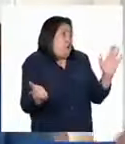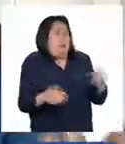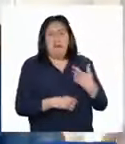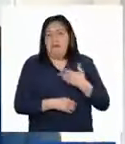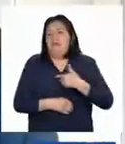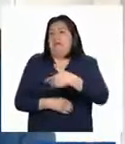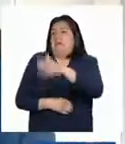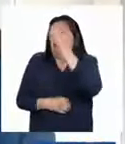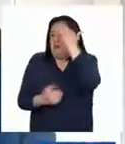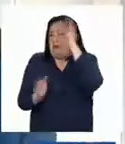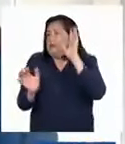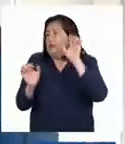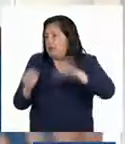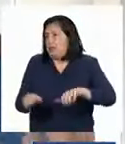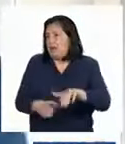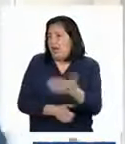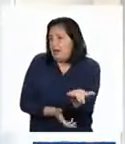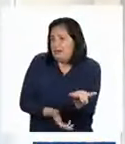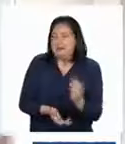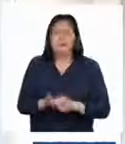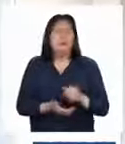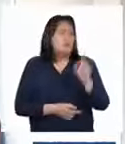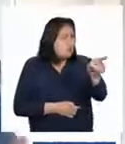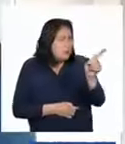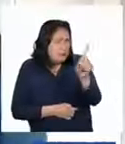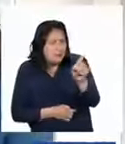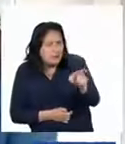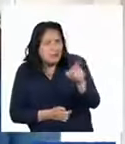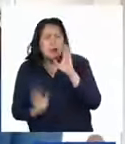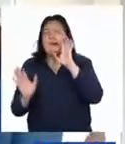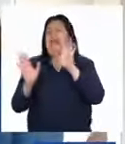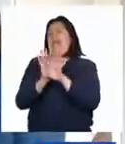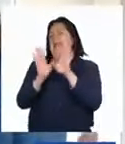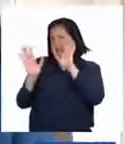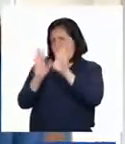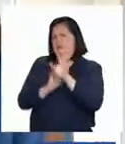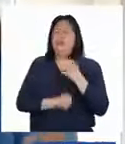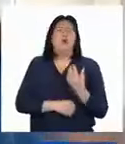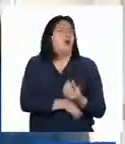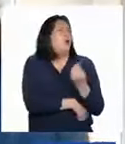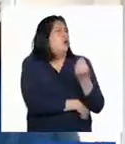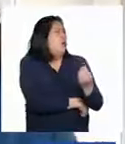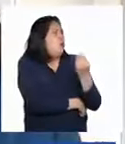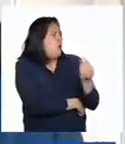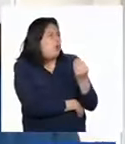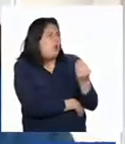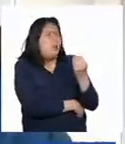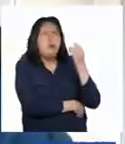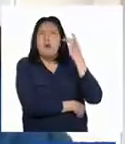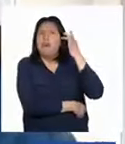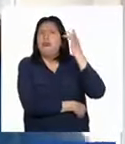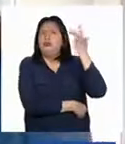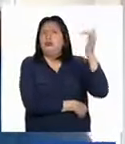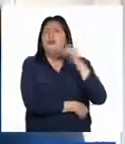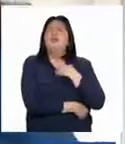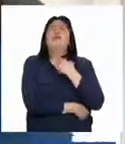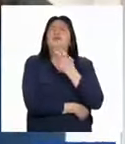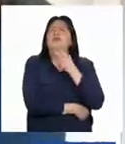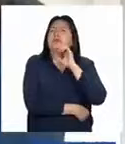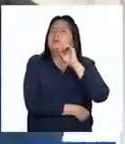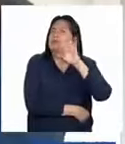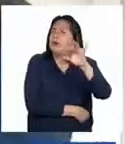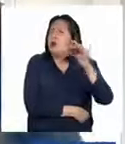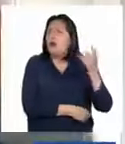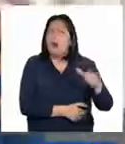sabemos que van a aparecer. ¿Se han preguntado, por ejemplo, cómo llega el sonido de lo que estoy diciendo o